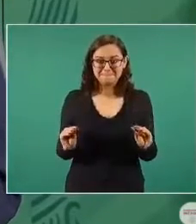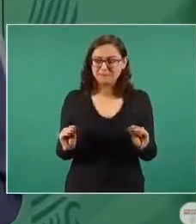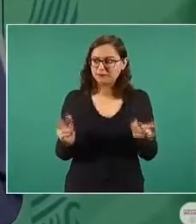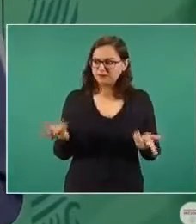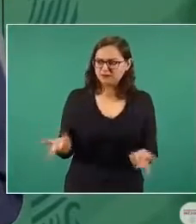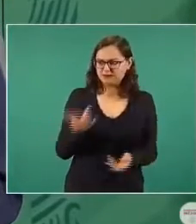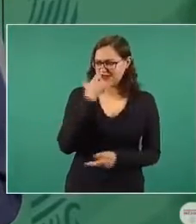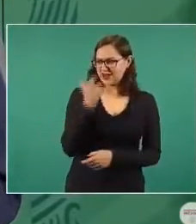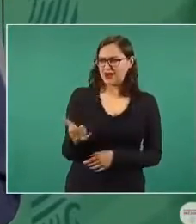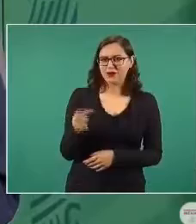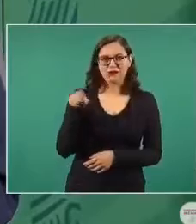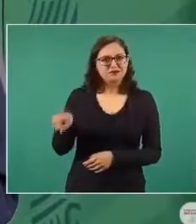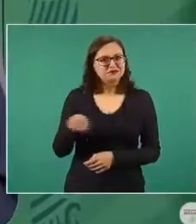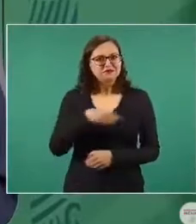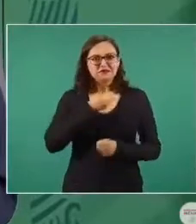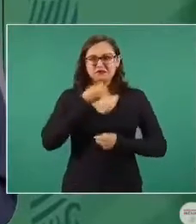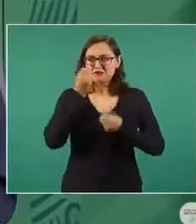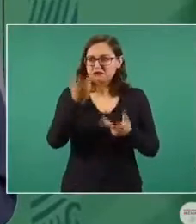nada.